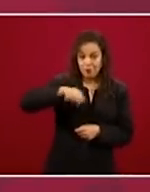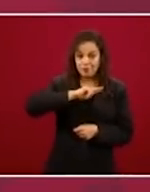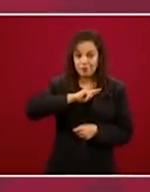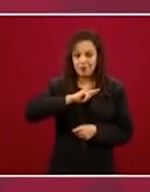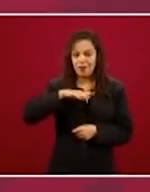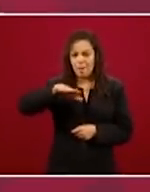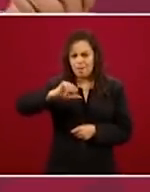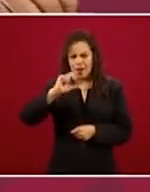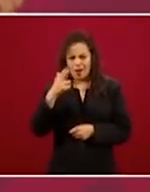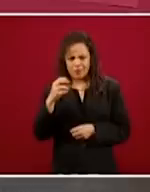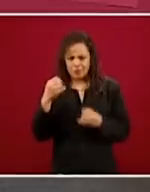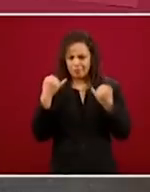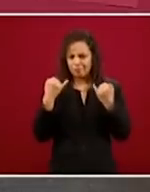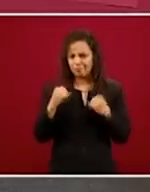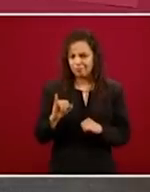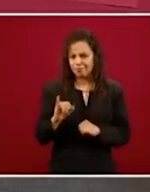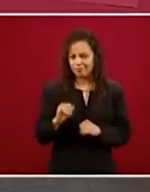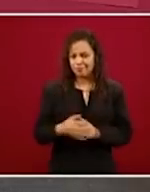así